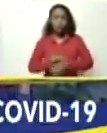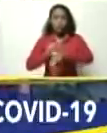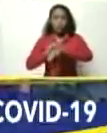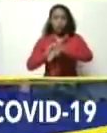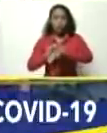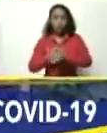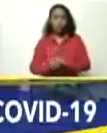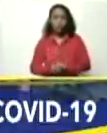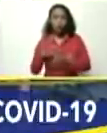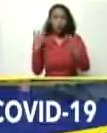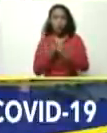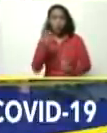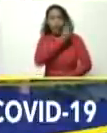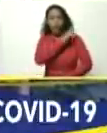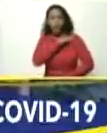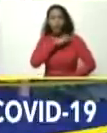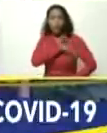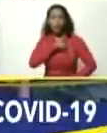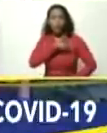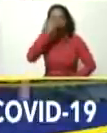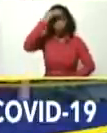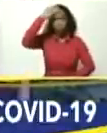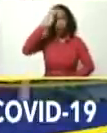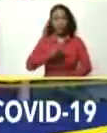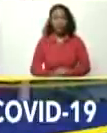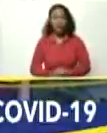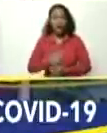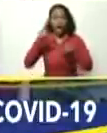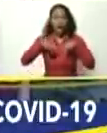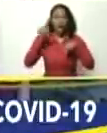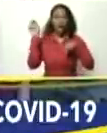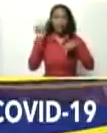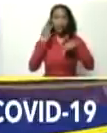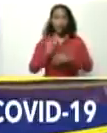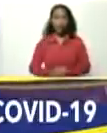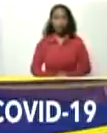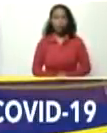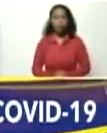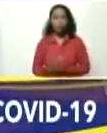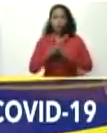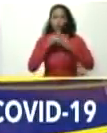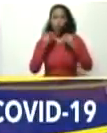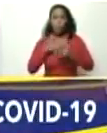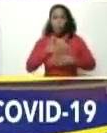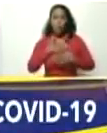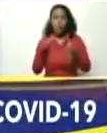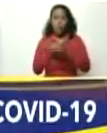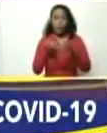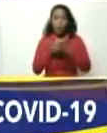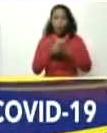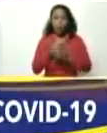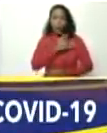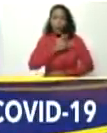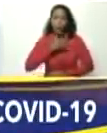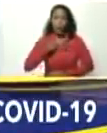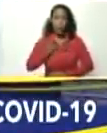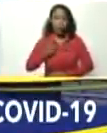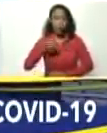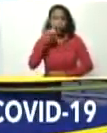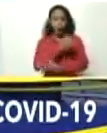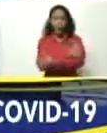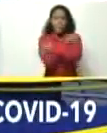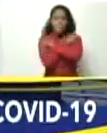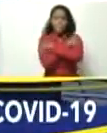junto al jefe de las misiones cubanas en Venezuela, todo mi equipo, les deseamos con un